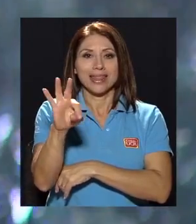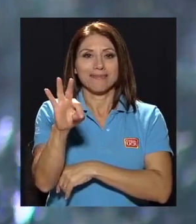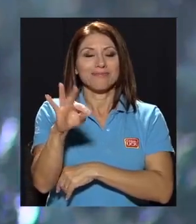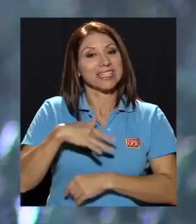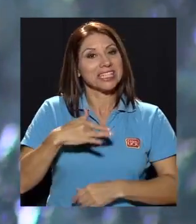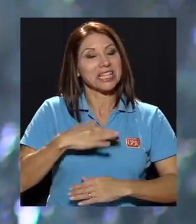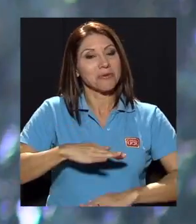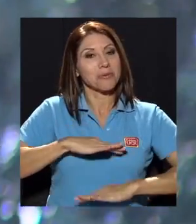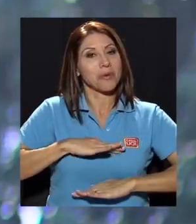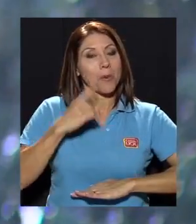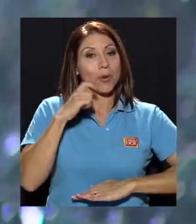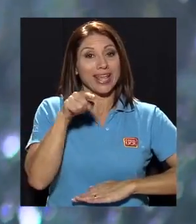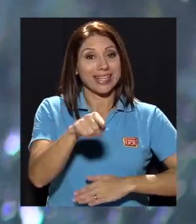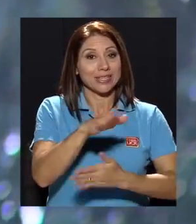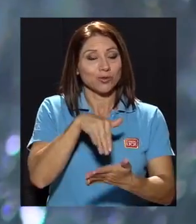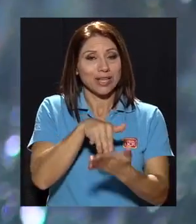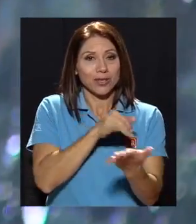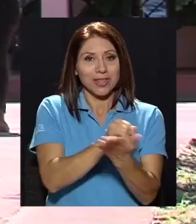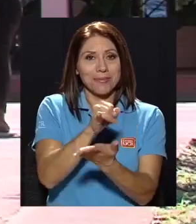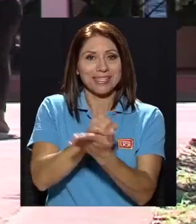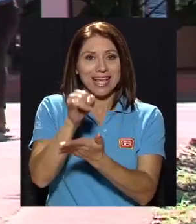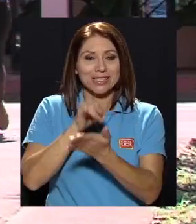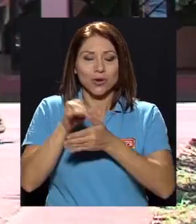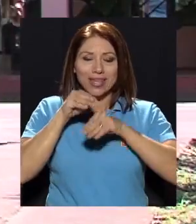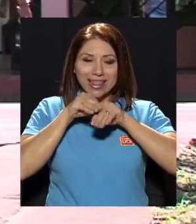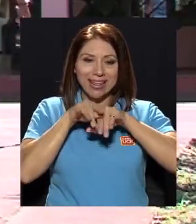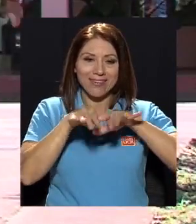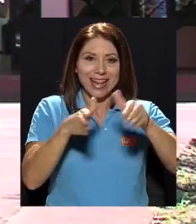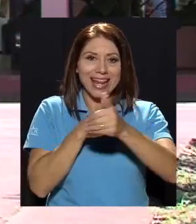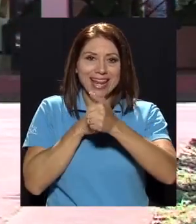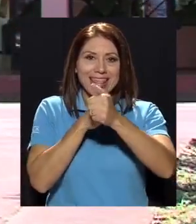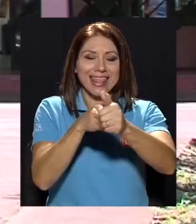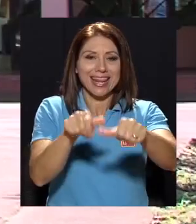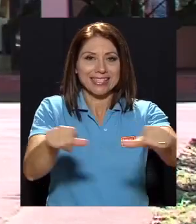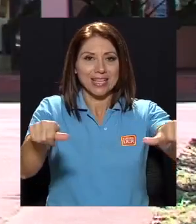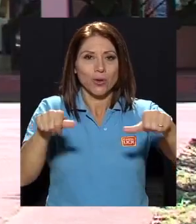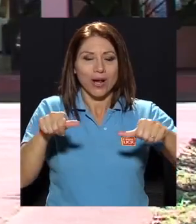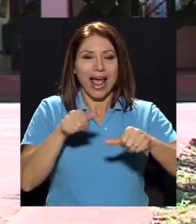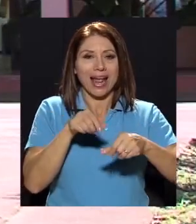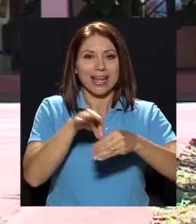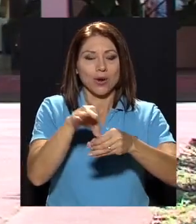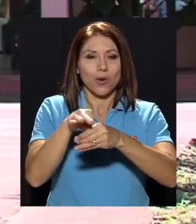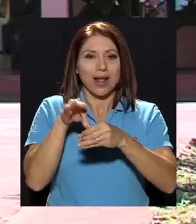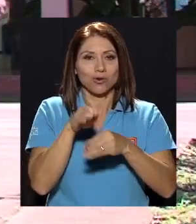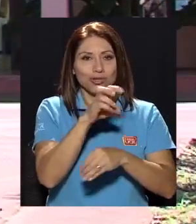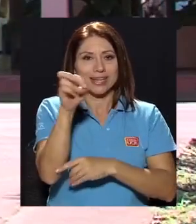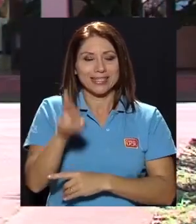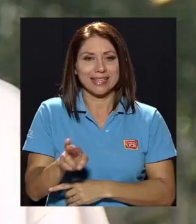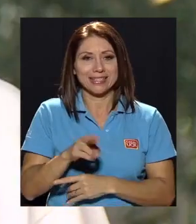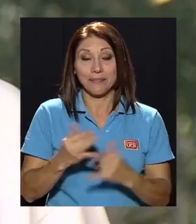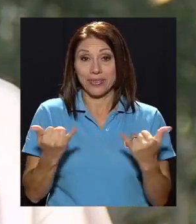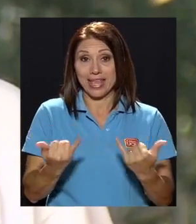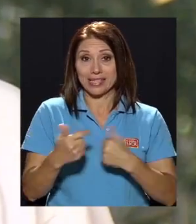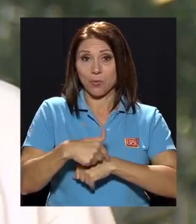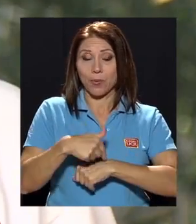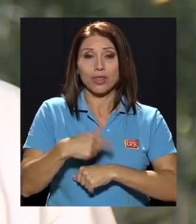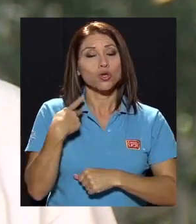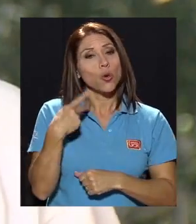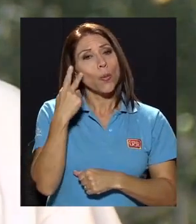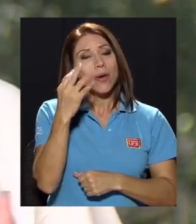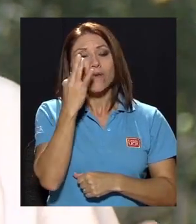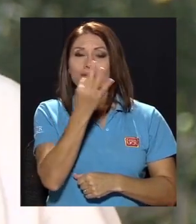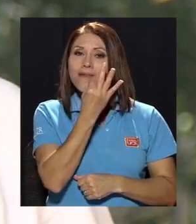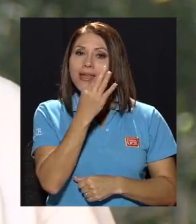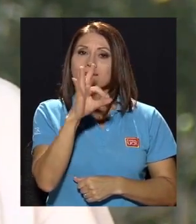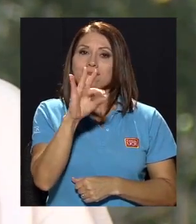centro de investigación y transferencia líder en el sector agrícola costarricense. En este momento veo a la Fabio Baudit